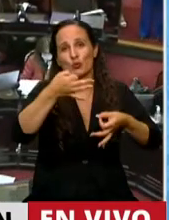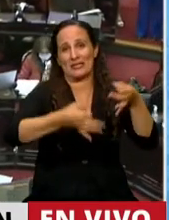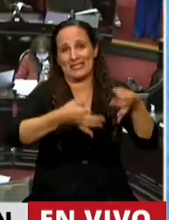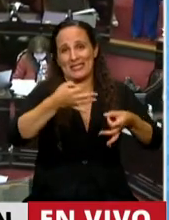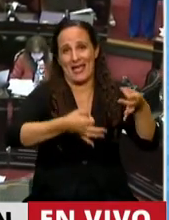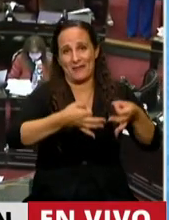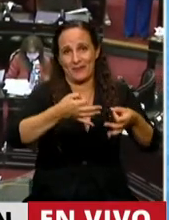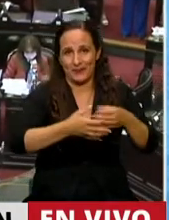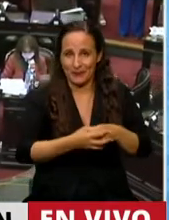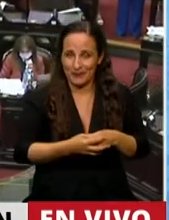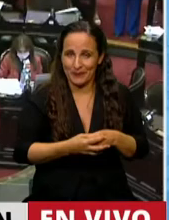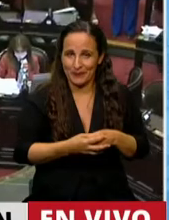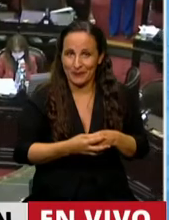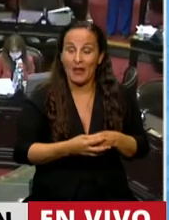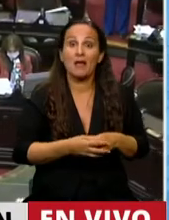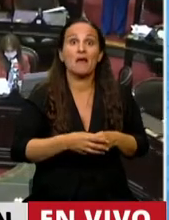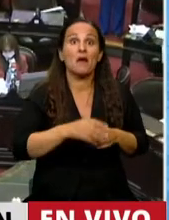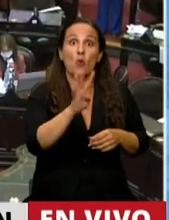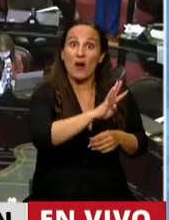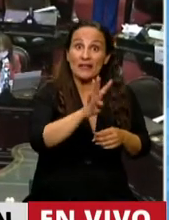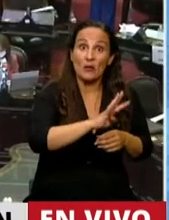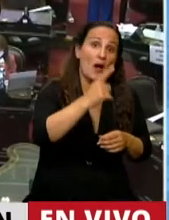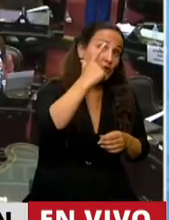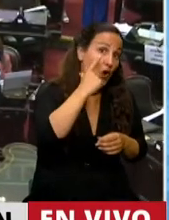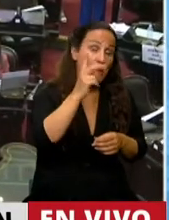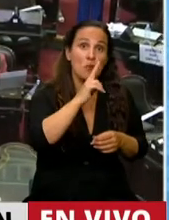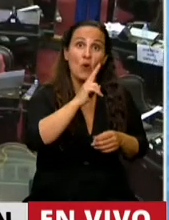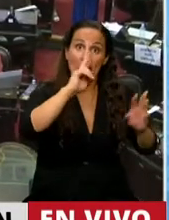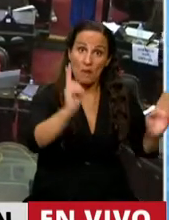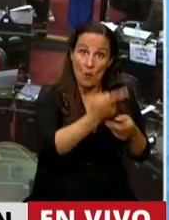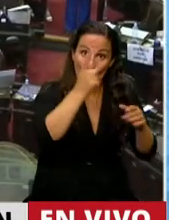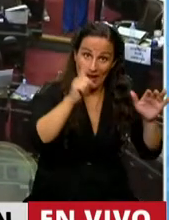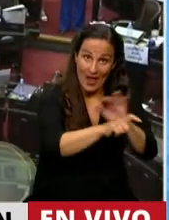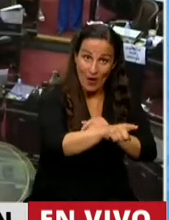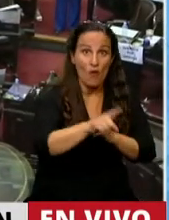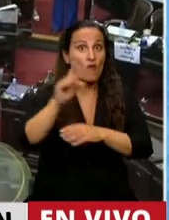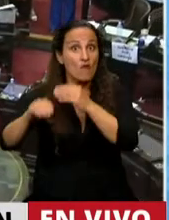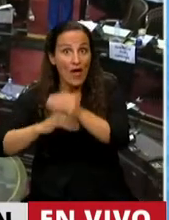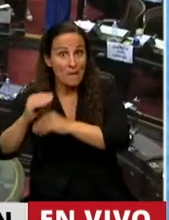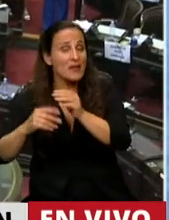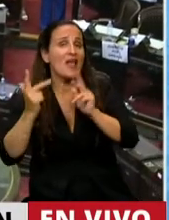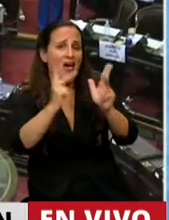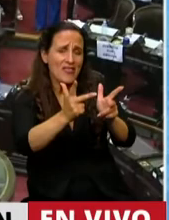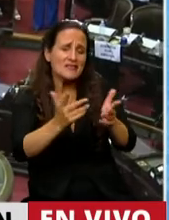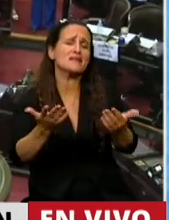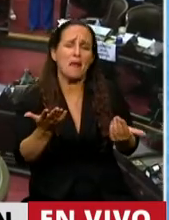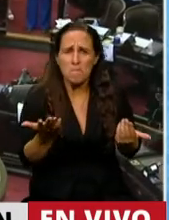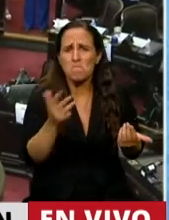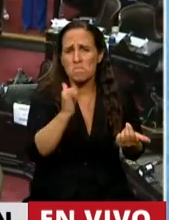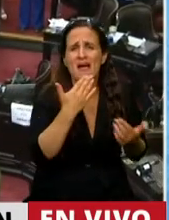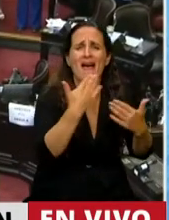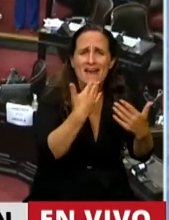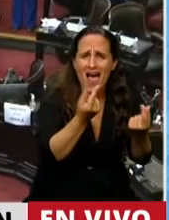esos 44 hombres y mujeres que ya no están entre nosotros, la reparación económica se agradece y